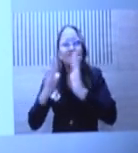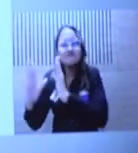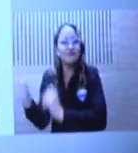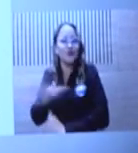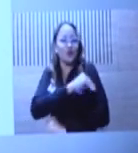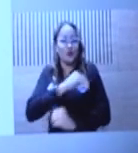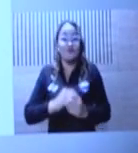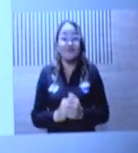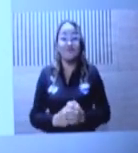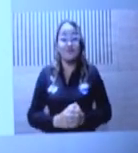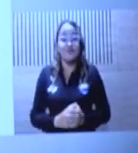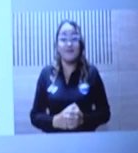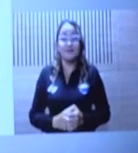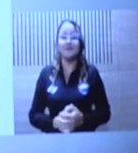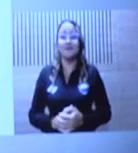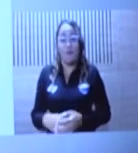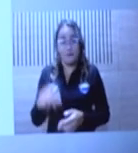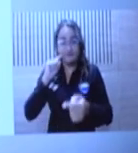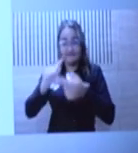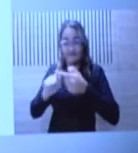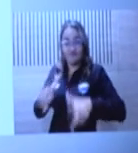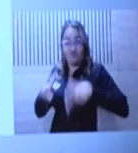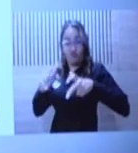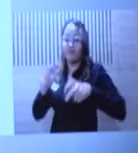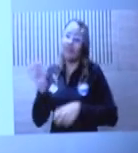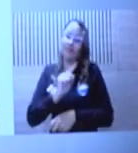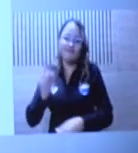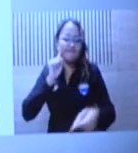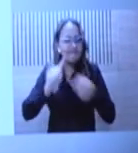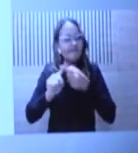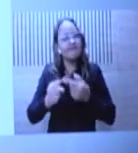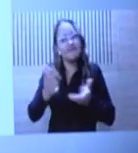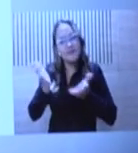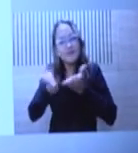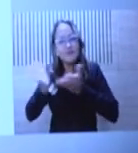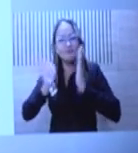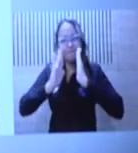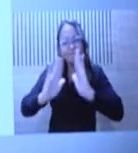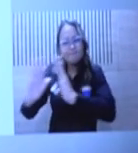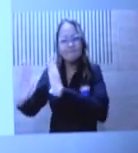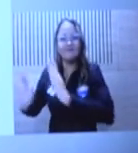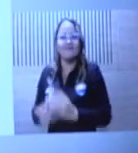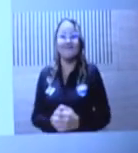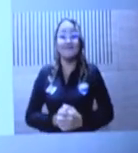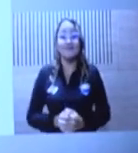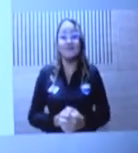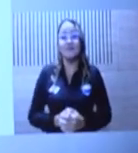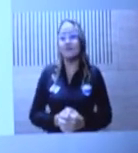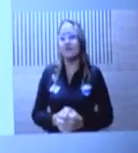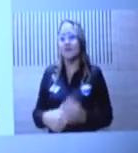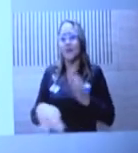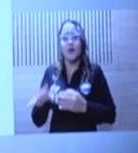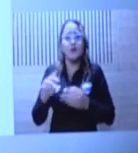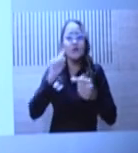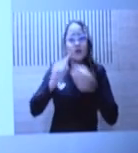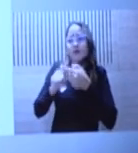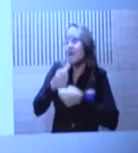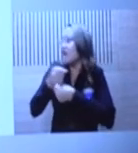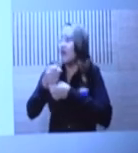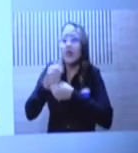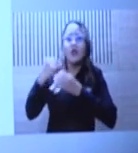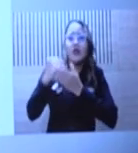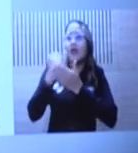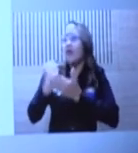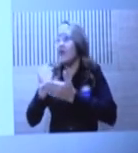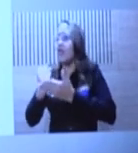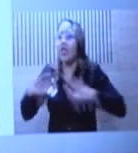No para servirnos de lo público no somos emperadores ni reyezuelos a los que hay que ponerle el paraguas a llevarlo por no no no somos servidores todos